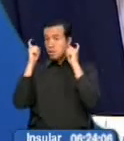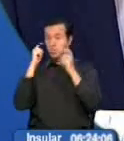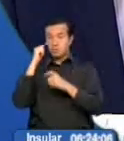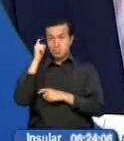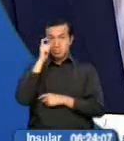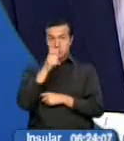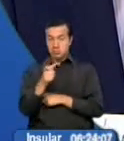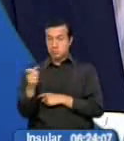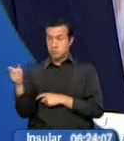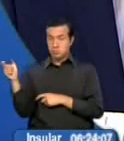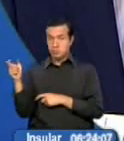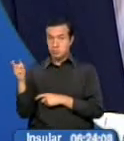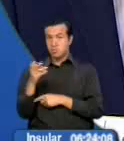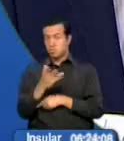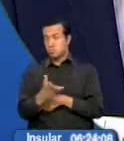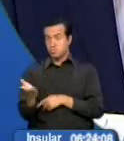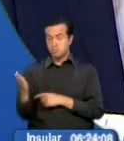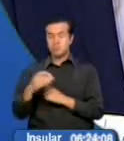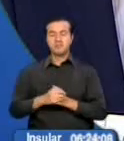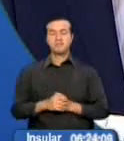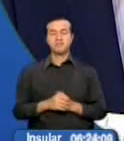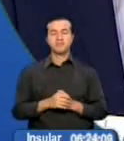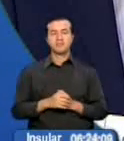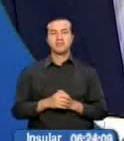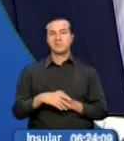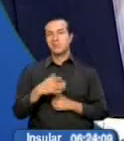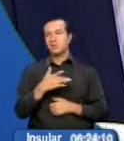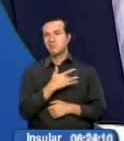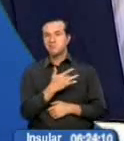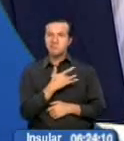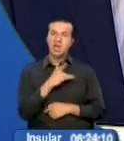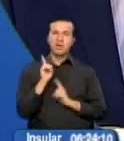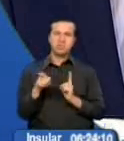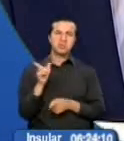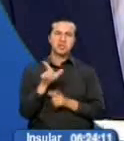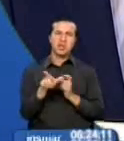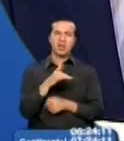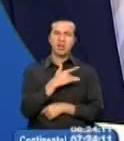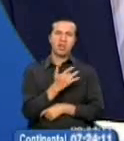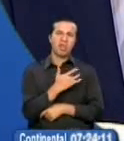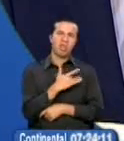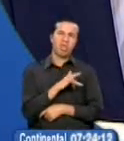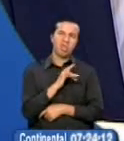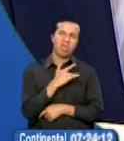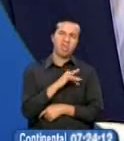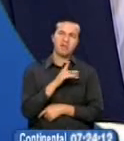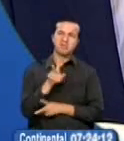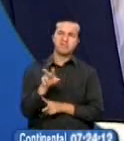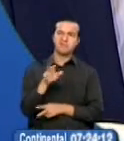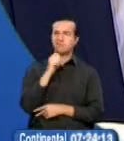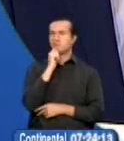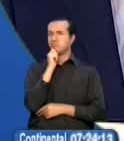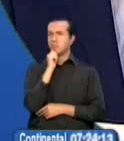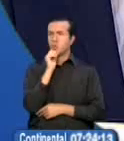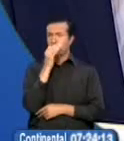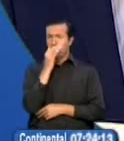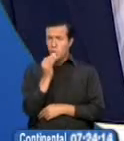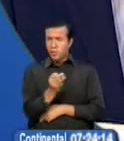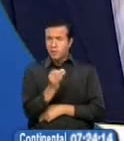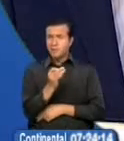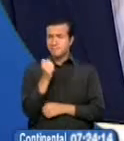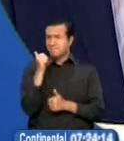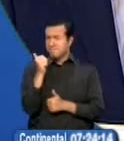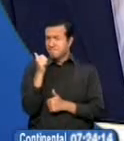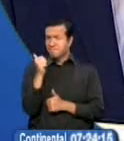fiscalizar. Y ciertamente que hay un mal sabor, por llamarlo de alguna forma, por parte de los ciudadanos de ver que no son realmente los